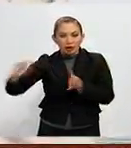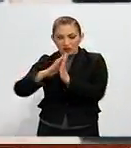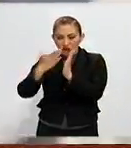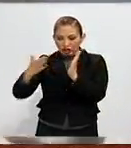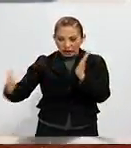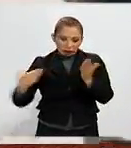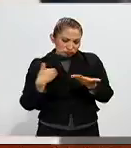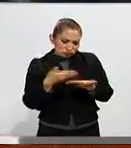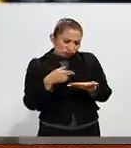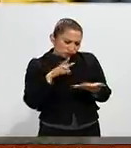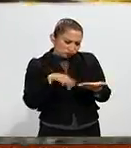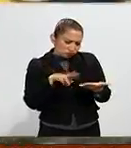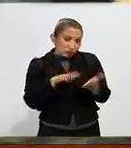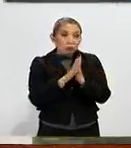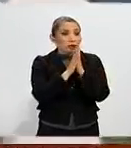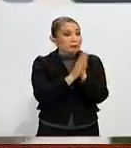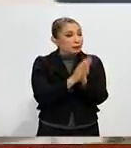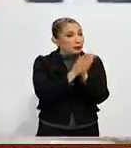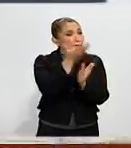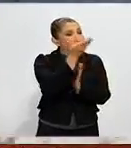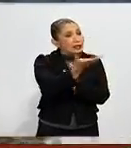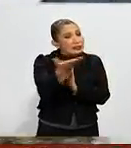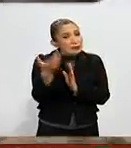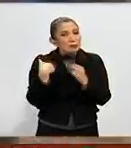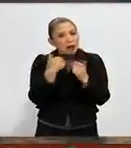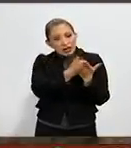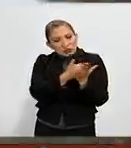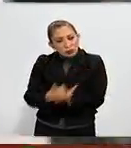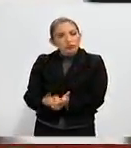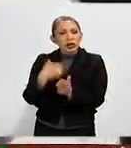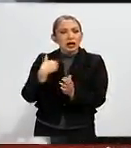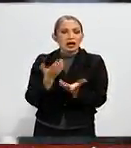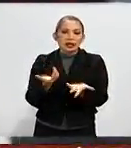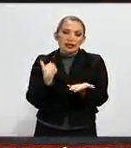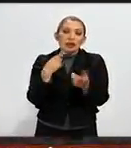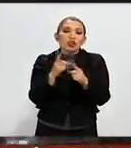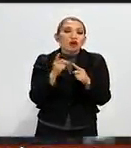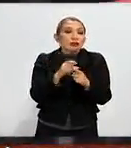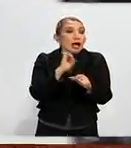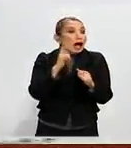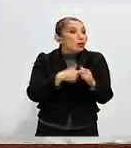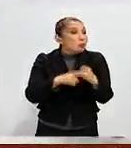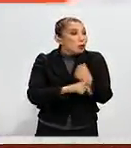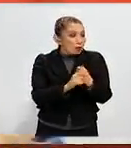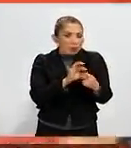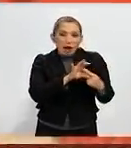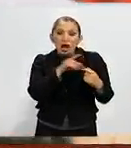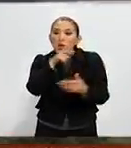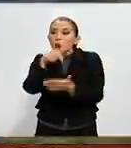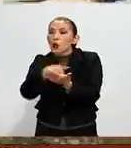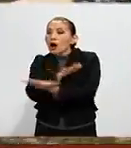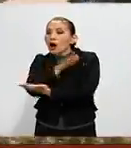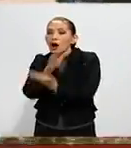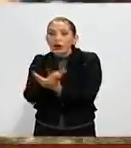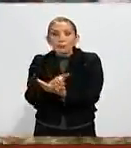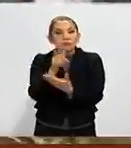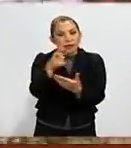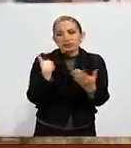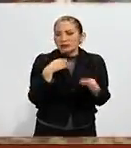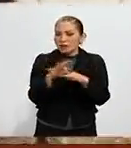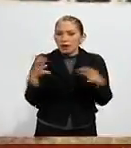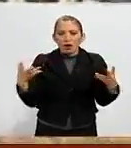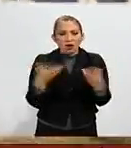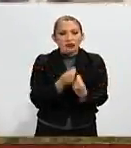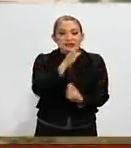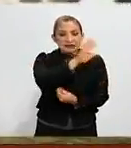folletos donde exhortamos a la población a las acciones y a dónde puede referirse. Y bueno, pues es un trabajo conjunto,